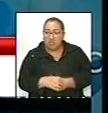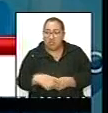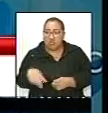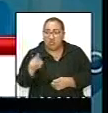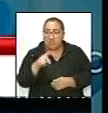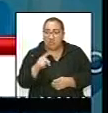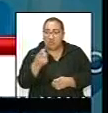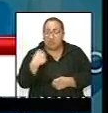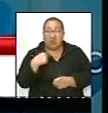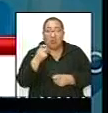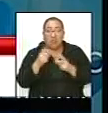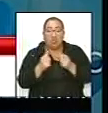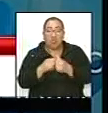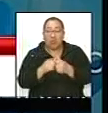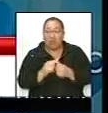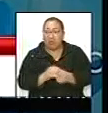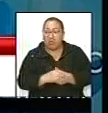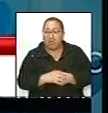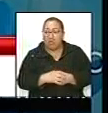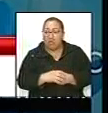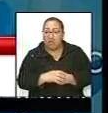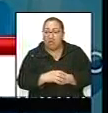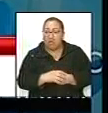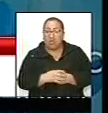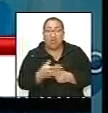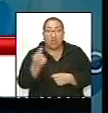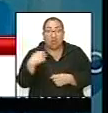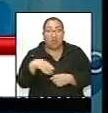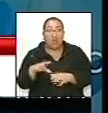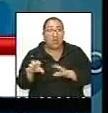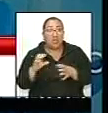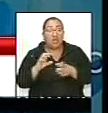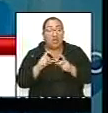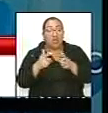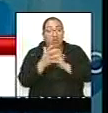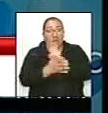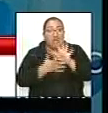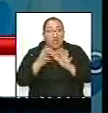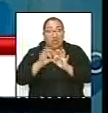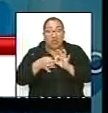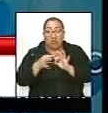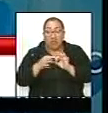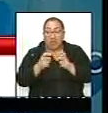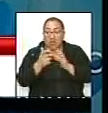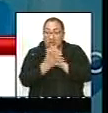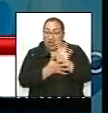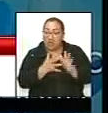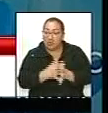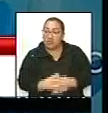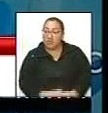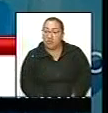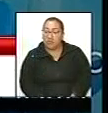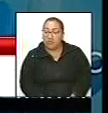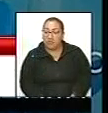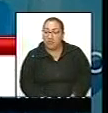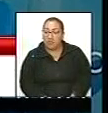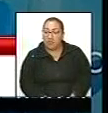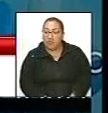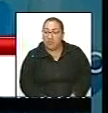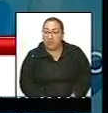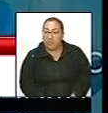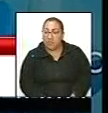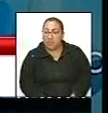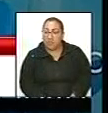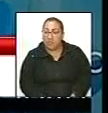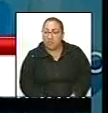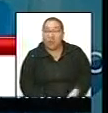no ha venido la persona que le interpreta y les habla con señas.